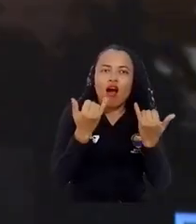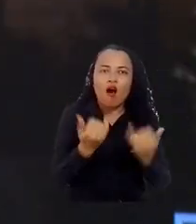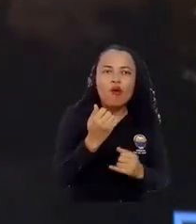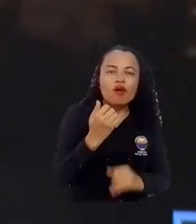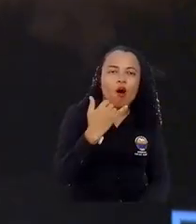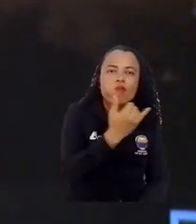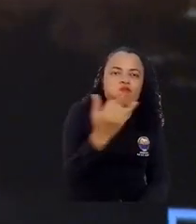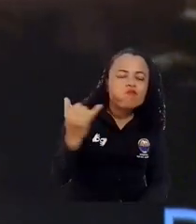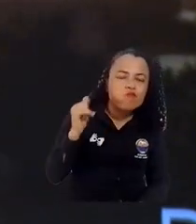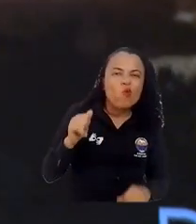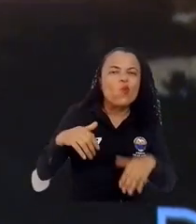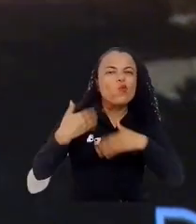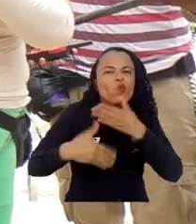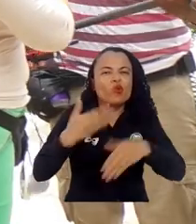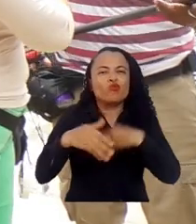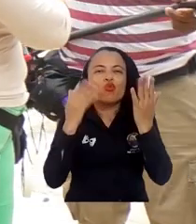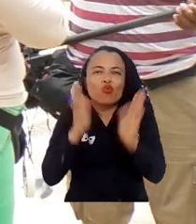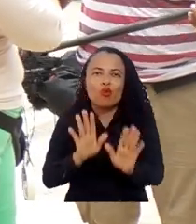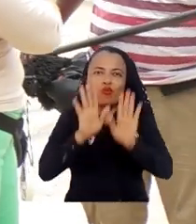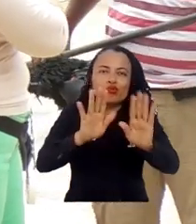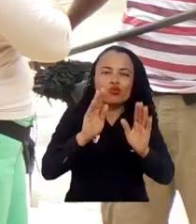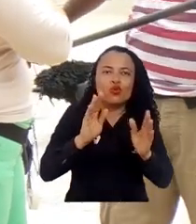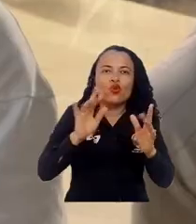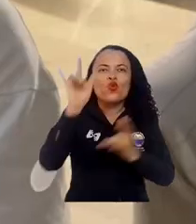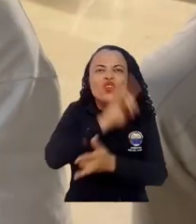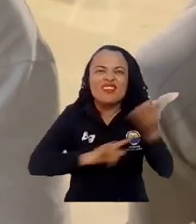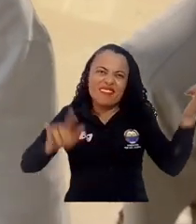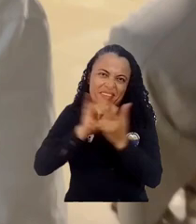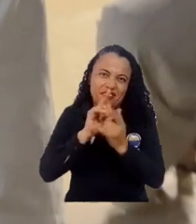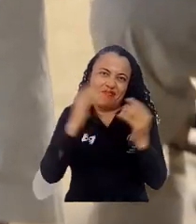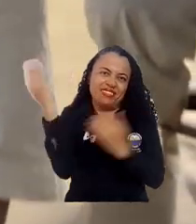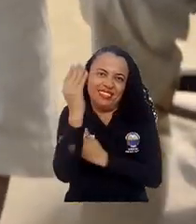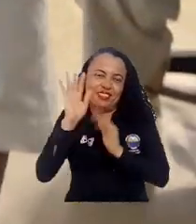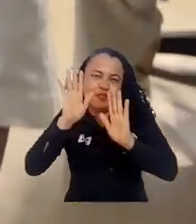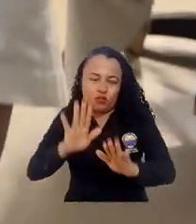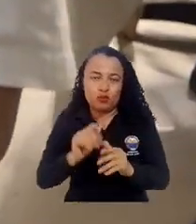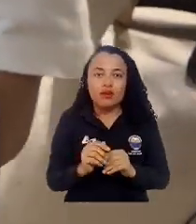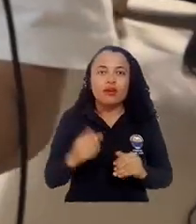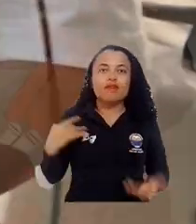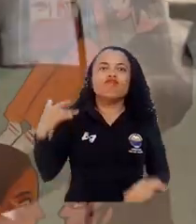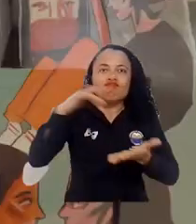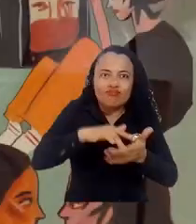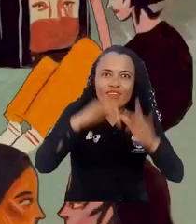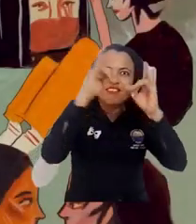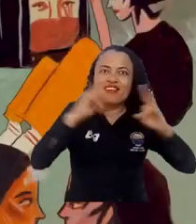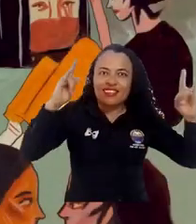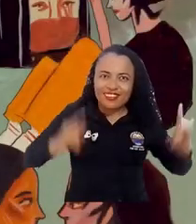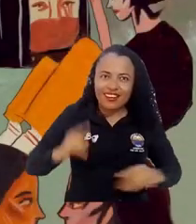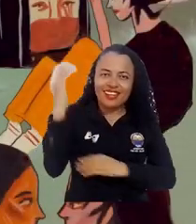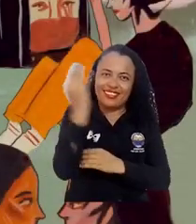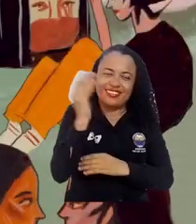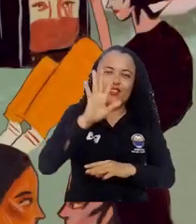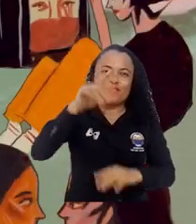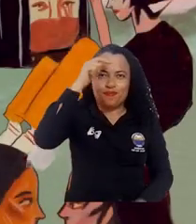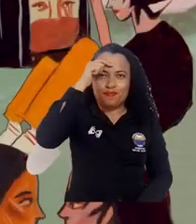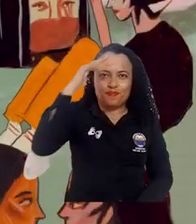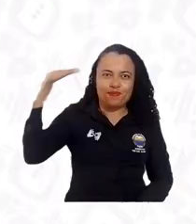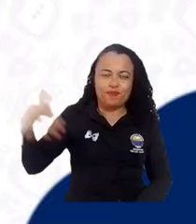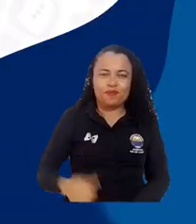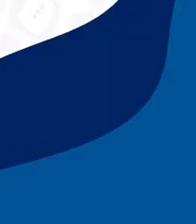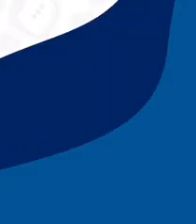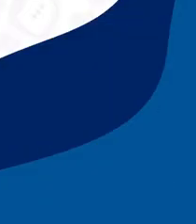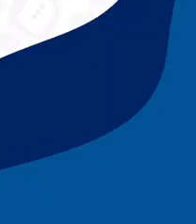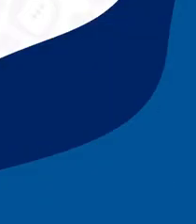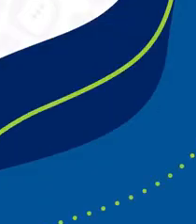mano el panorama actual del universo cinematográfico y vivir la experiencia en el Festival Internacional de Cine de Cartagena de Indias.